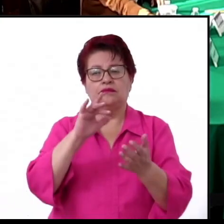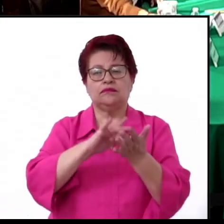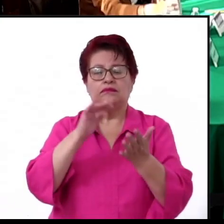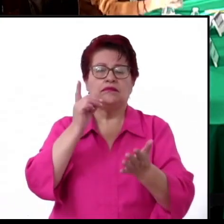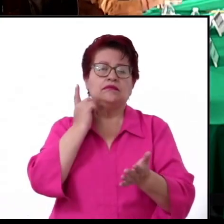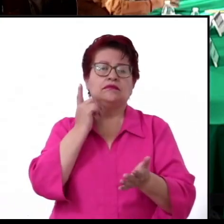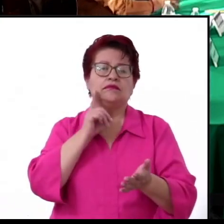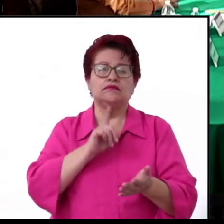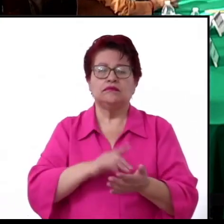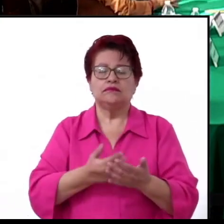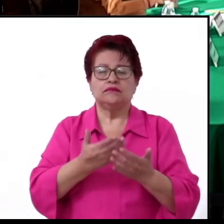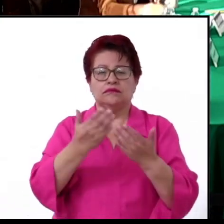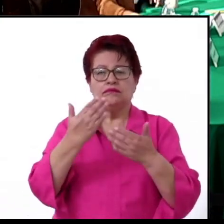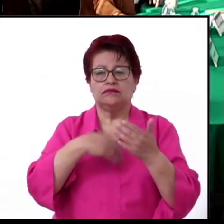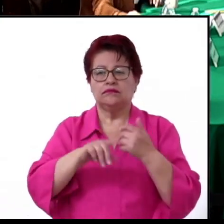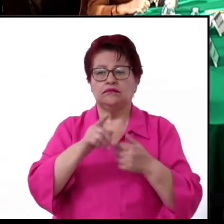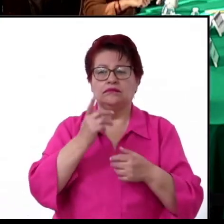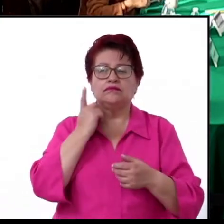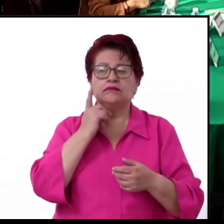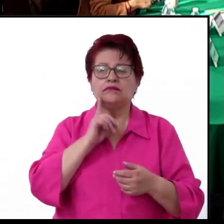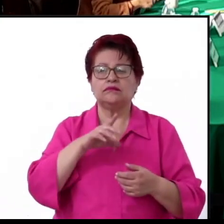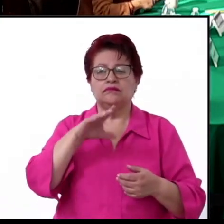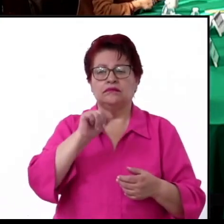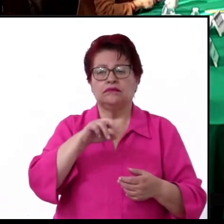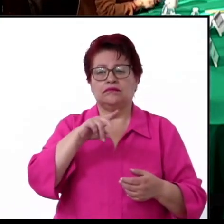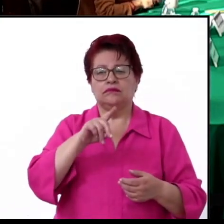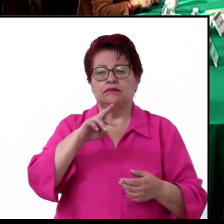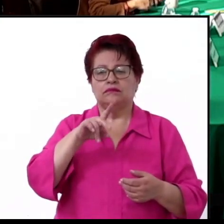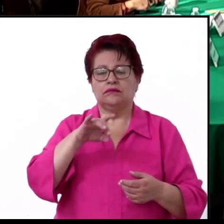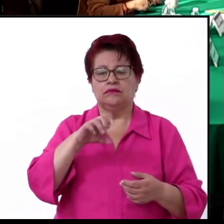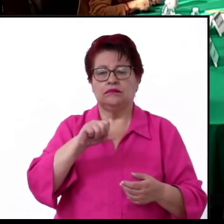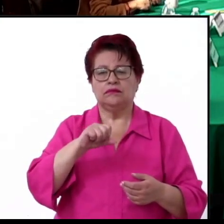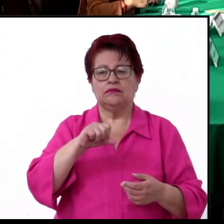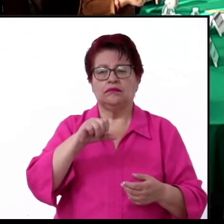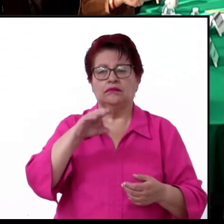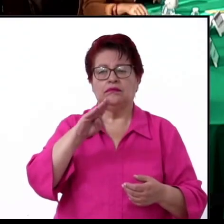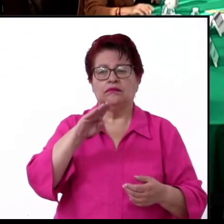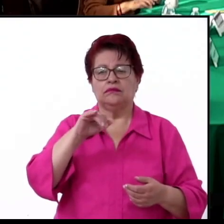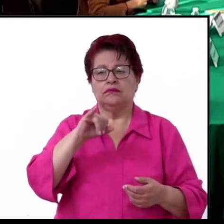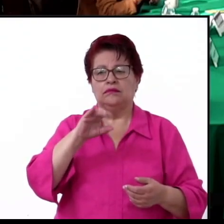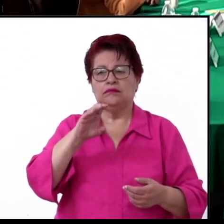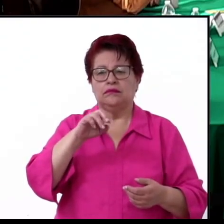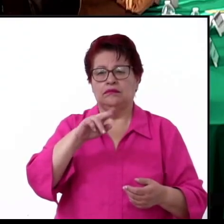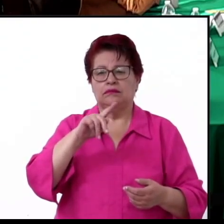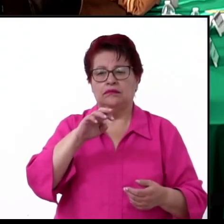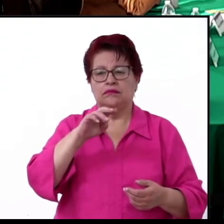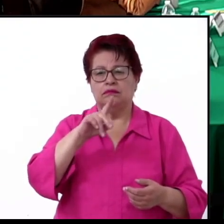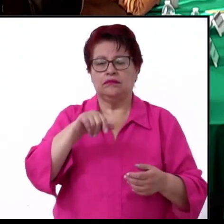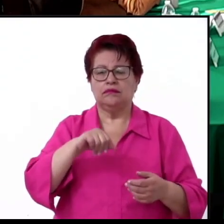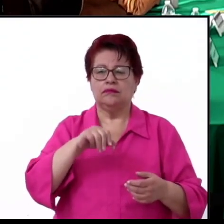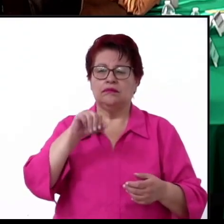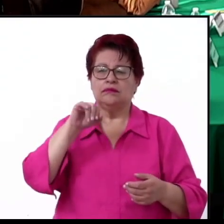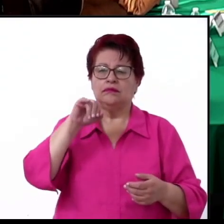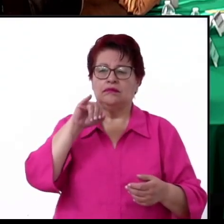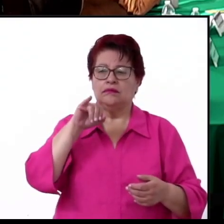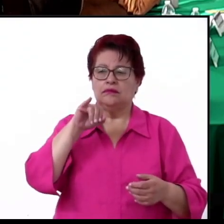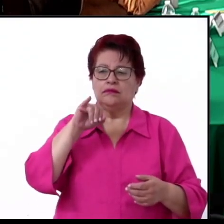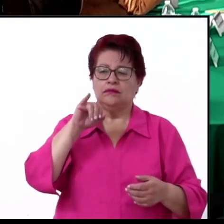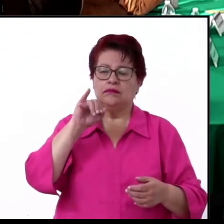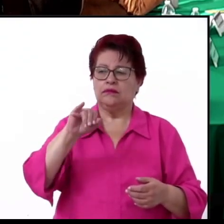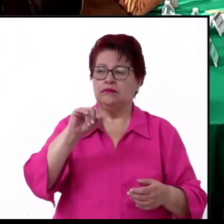Ahora le damos el uso de la palabra a la diputada Andrea Evelyn Vicenteño, de la Asociación Parlamentaria Izquierda Liberal, hasta